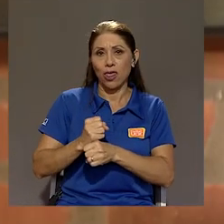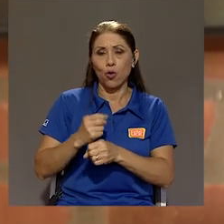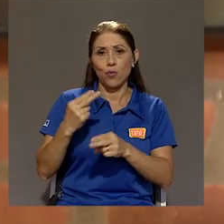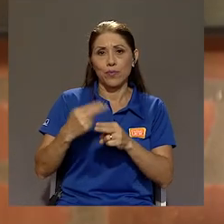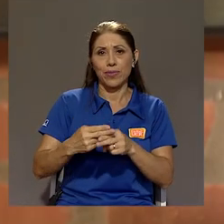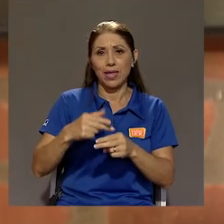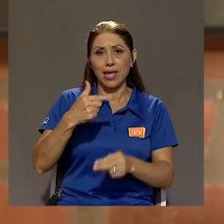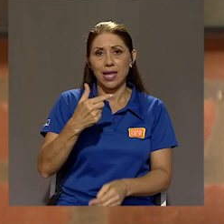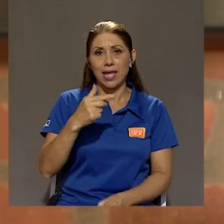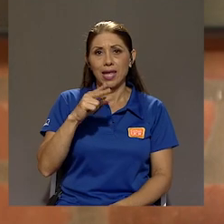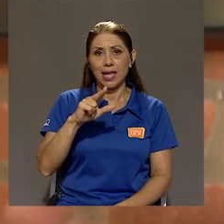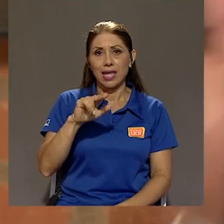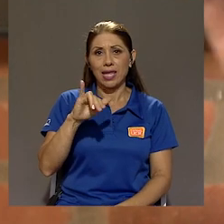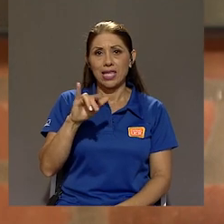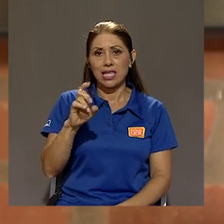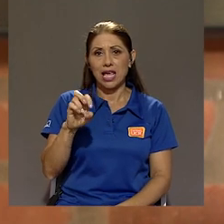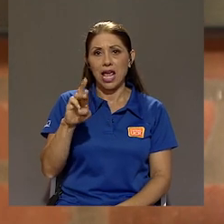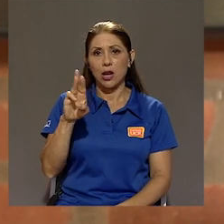Guillermo Zúñiga,